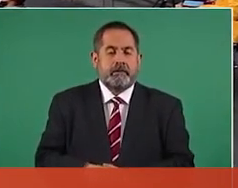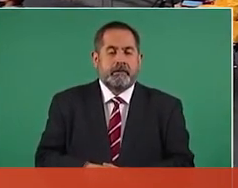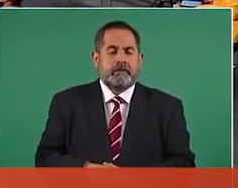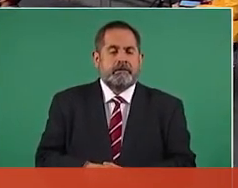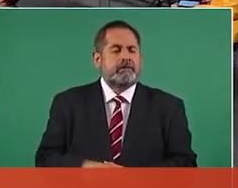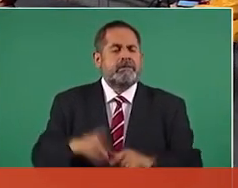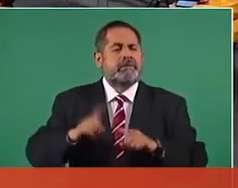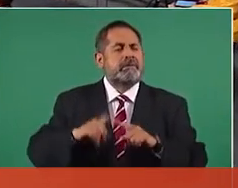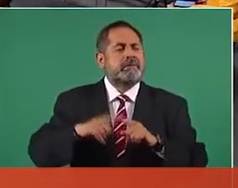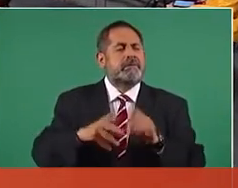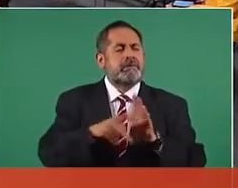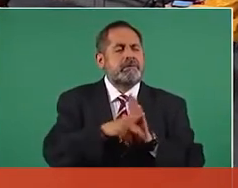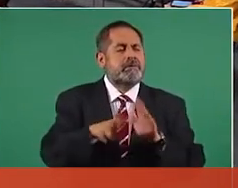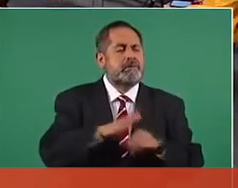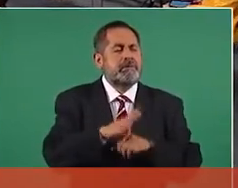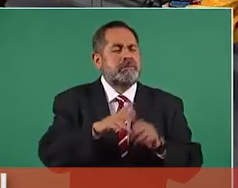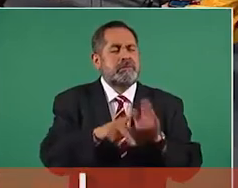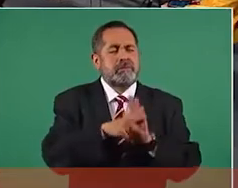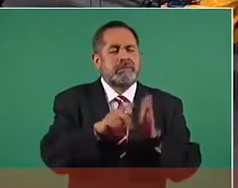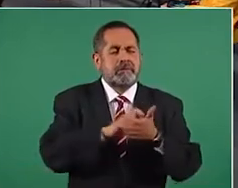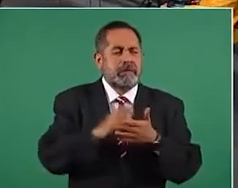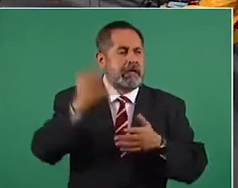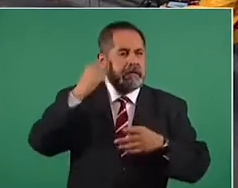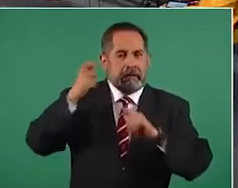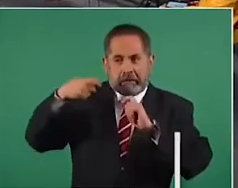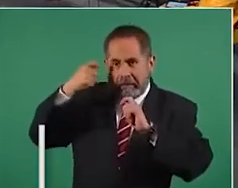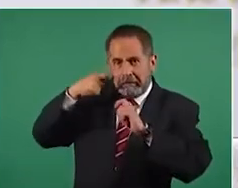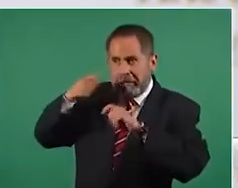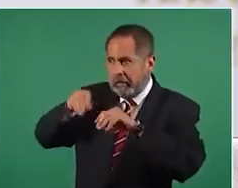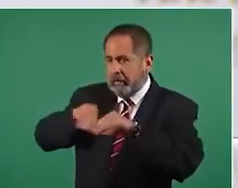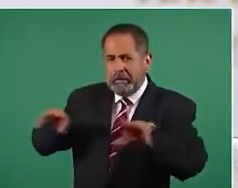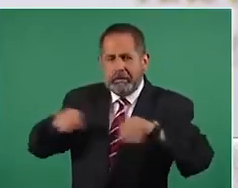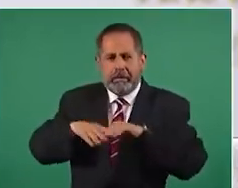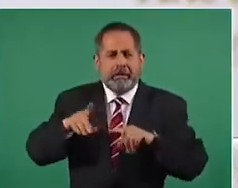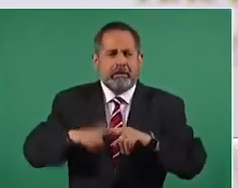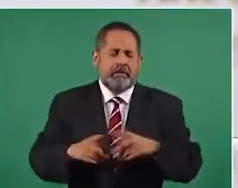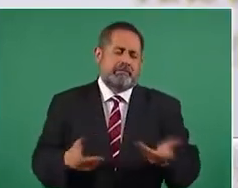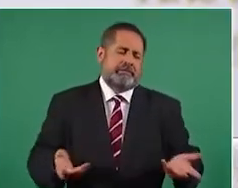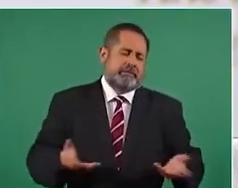Pero quién, había televisión y todo, ¿no?